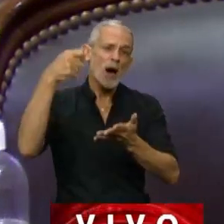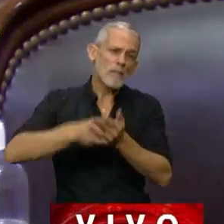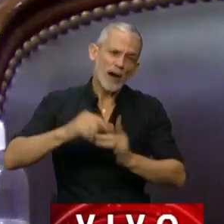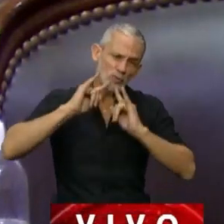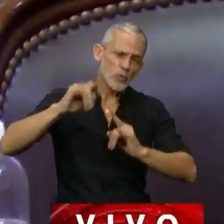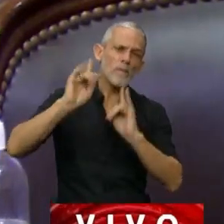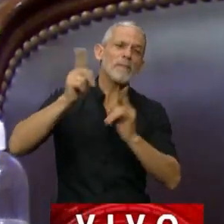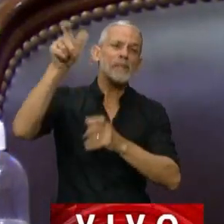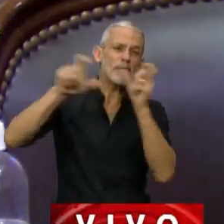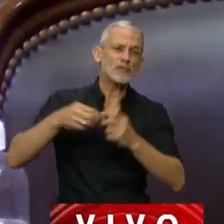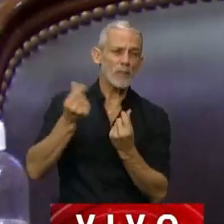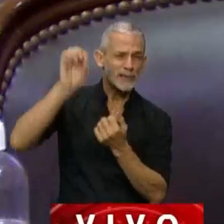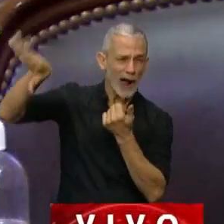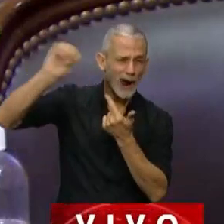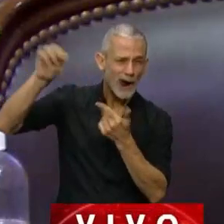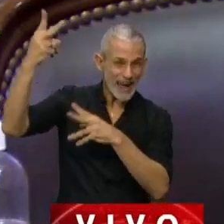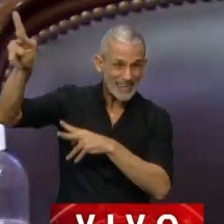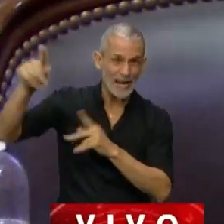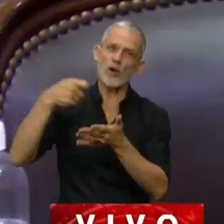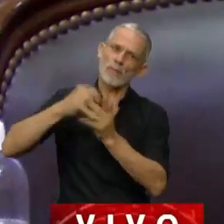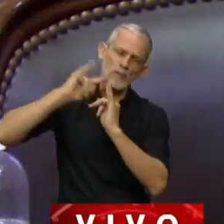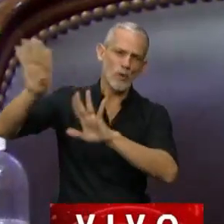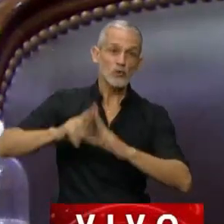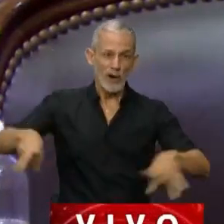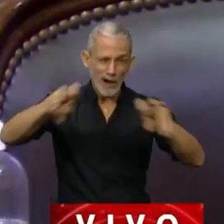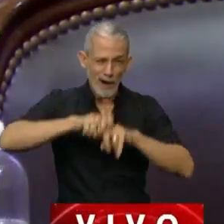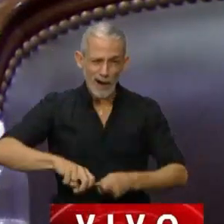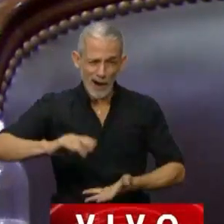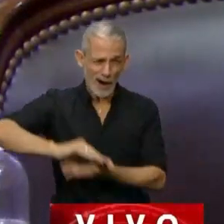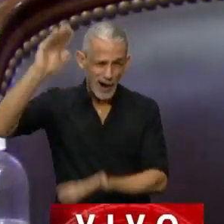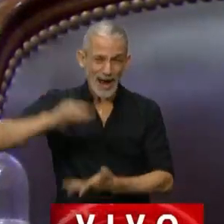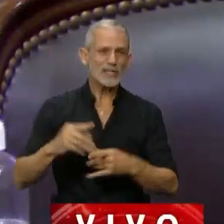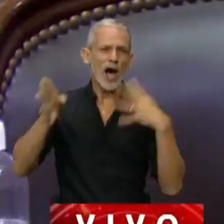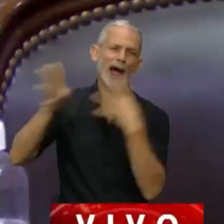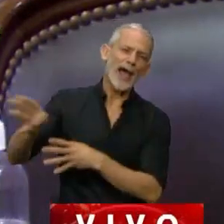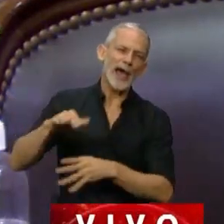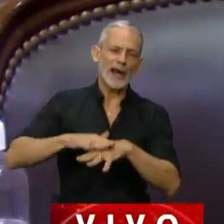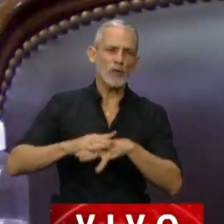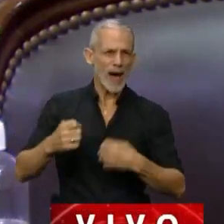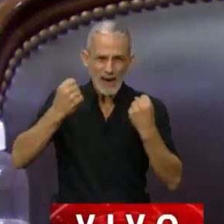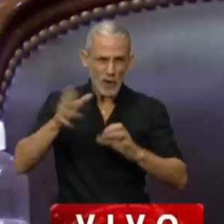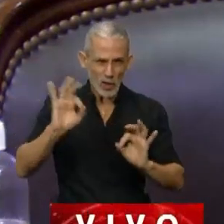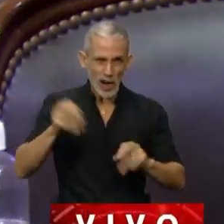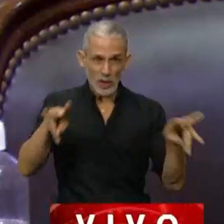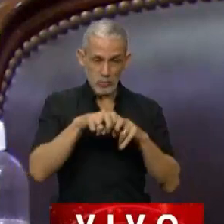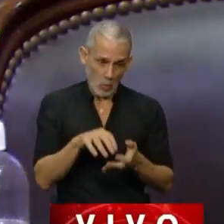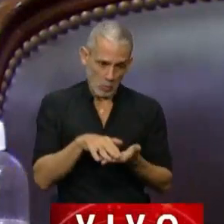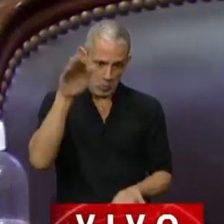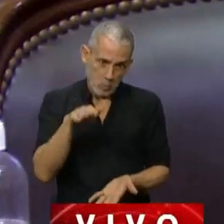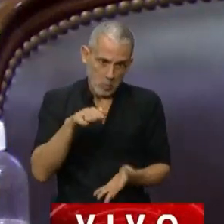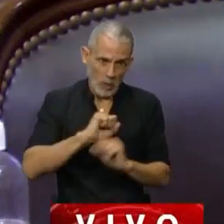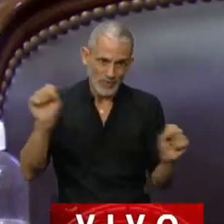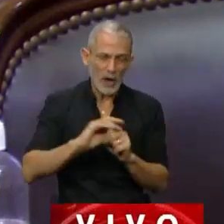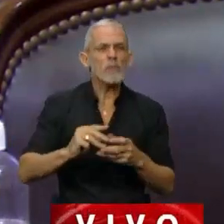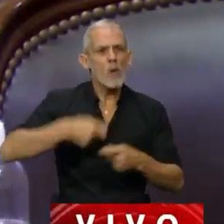los que la fugaron y que aquellos que están teniendo ganancias por una guerra y no por el esfuerzo, colaboren para